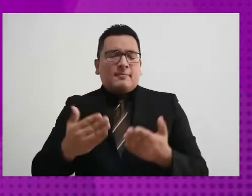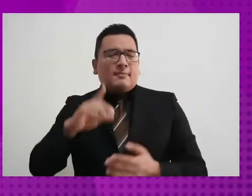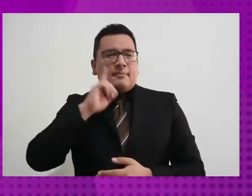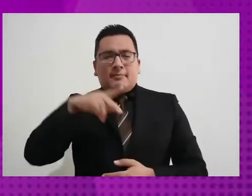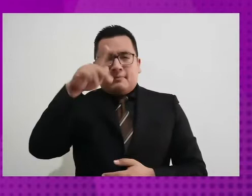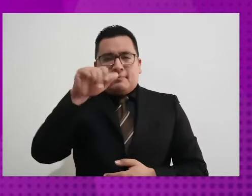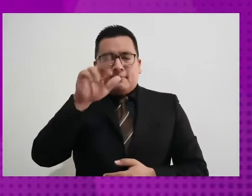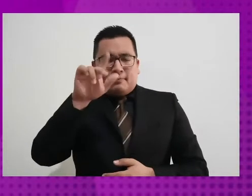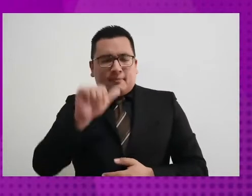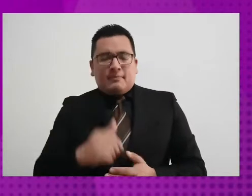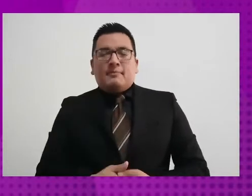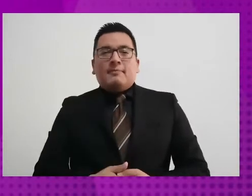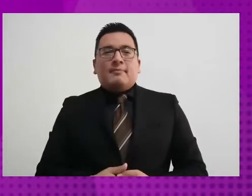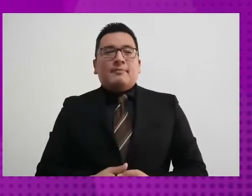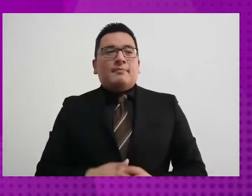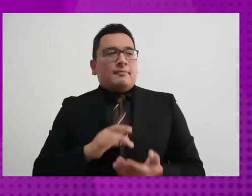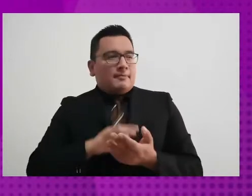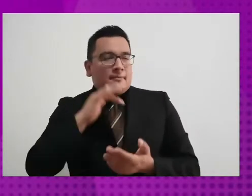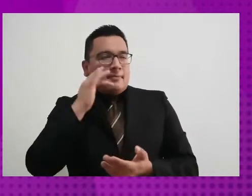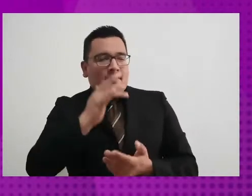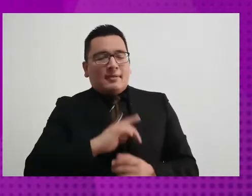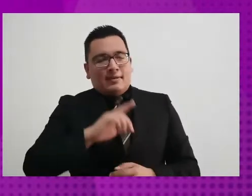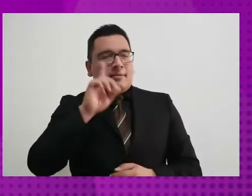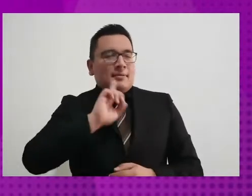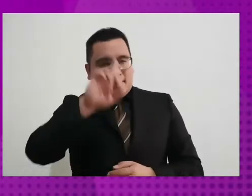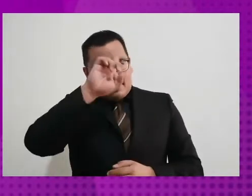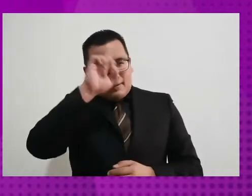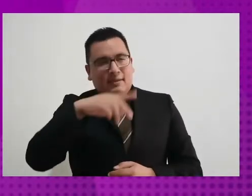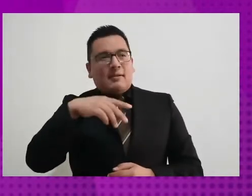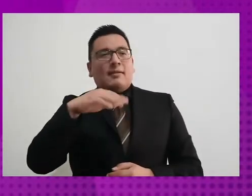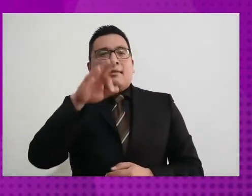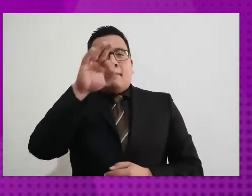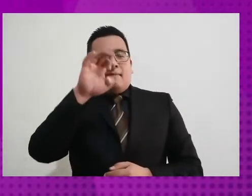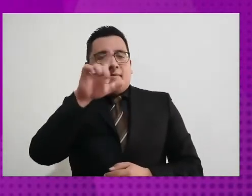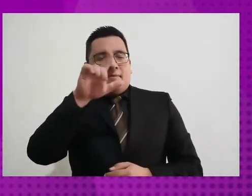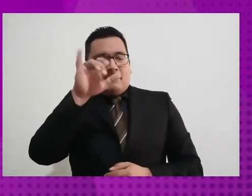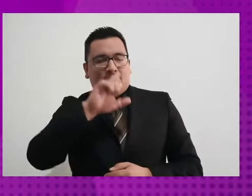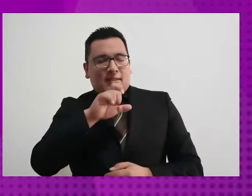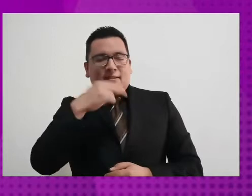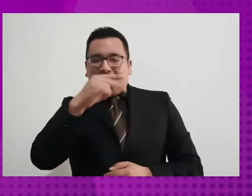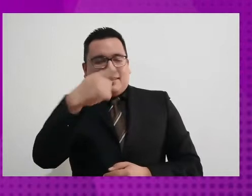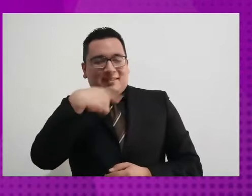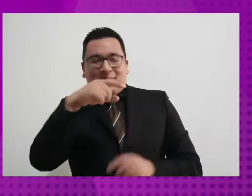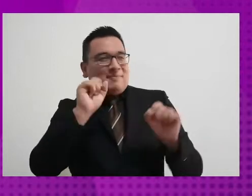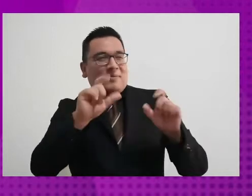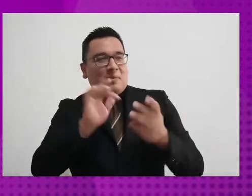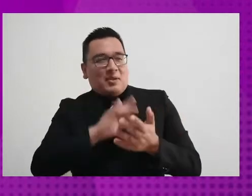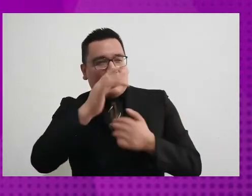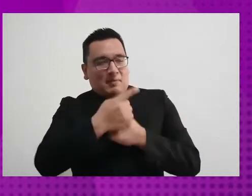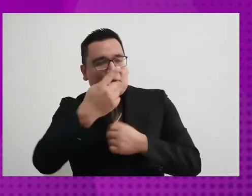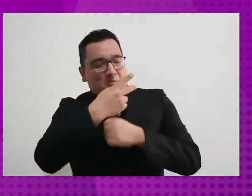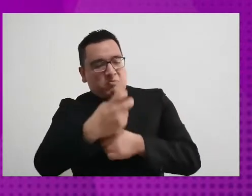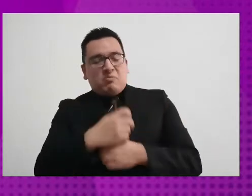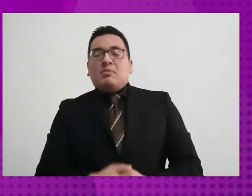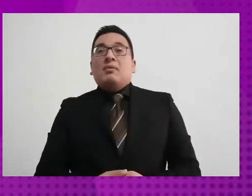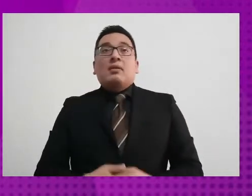Carla, a este programa. Muchas gracias, consejera Félix Tocaya. Gracias a La Urna por la invitación, por